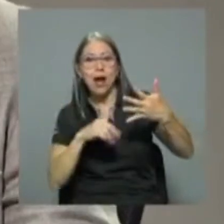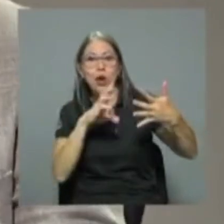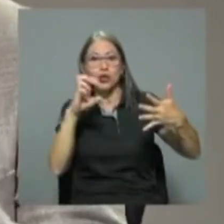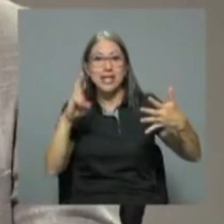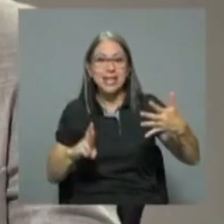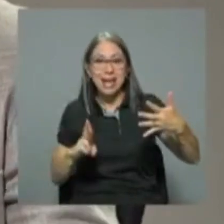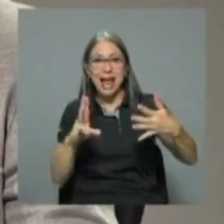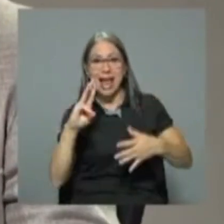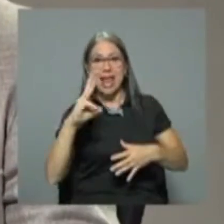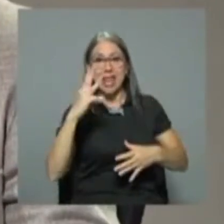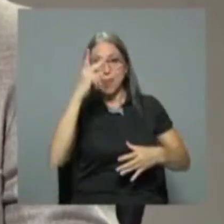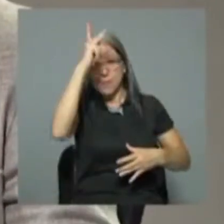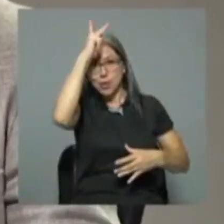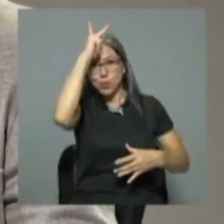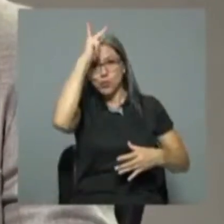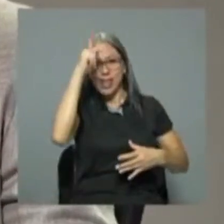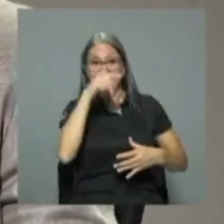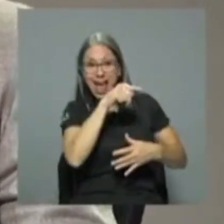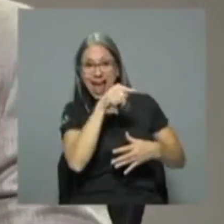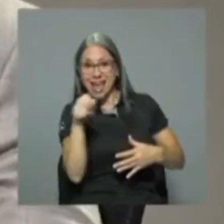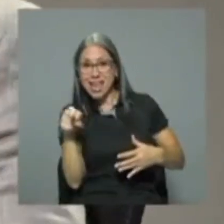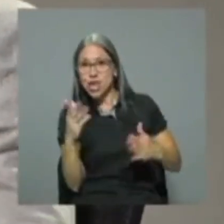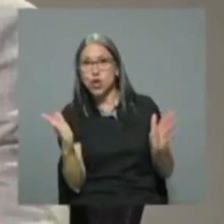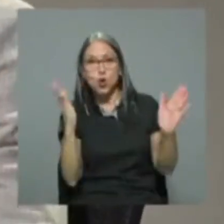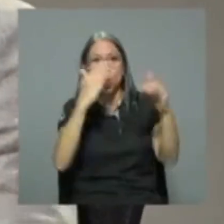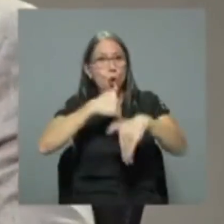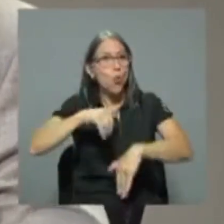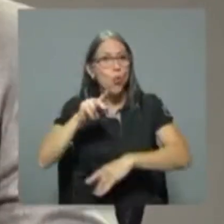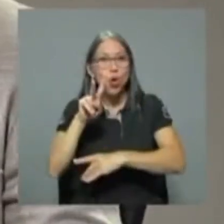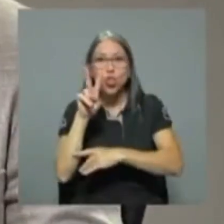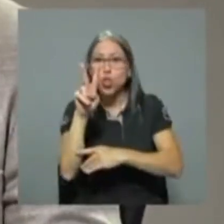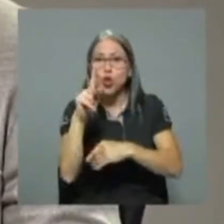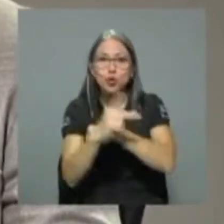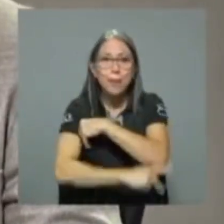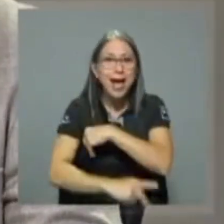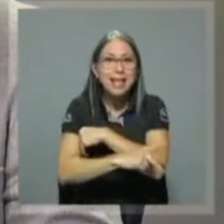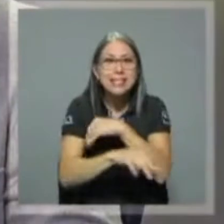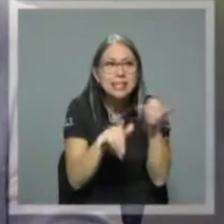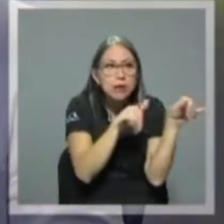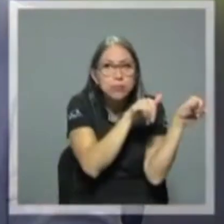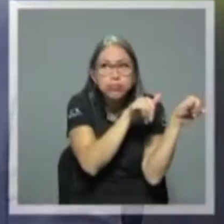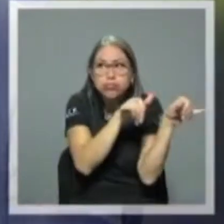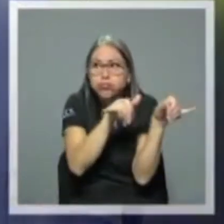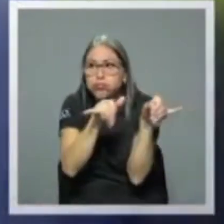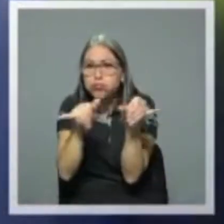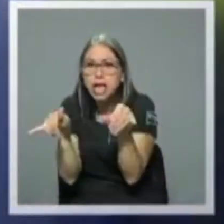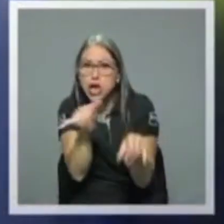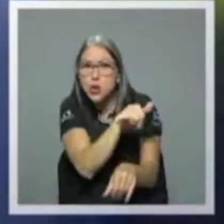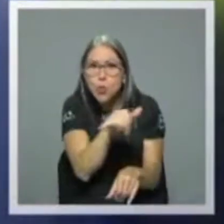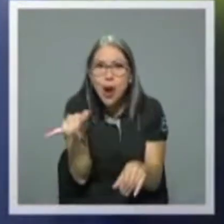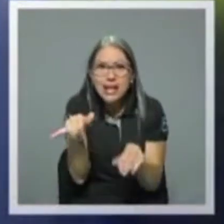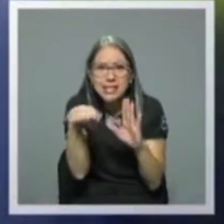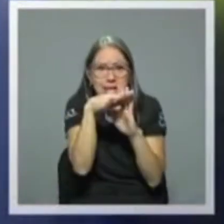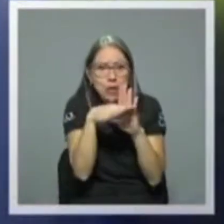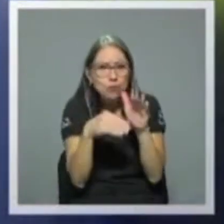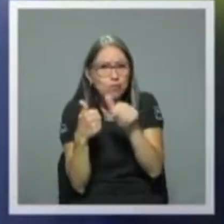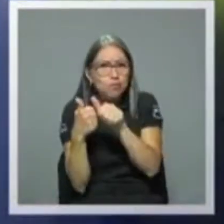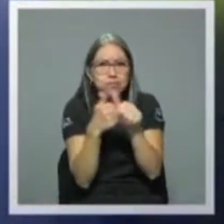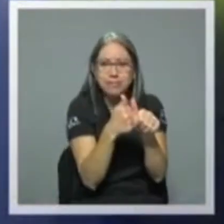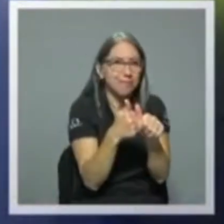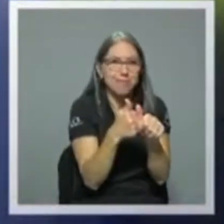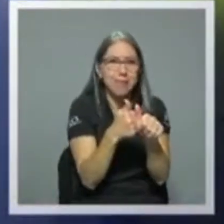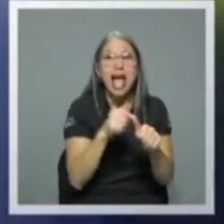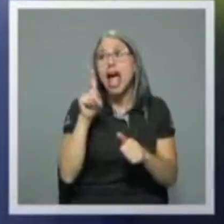no hubo 2 países que tomaran medidas sanitarias iguales. Uno tiene un caso extremo como fue Nicaragua,